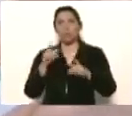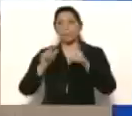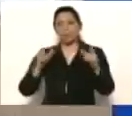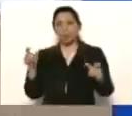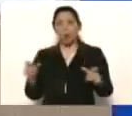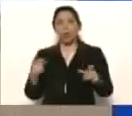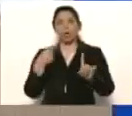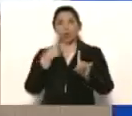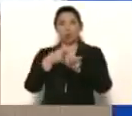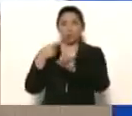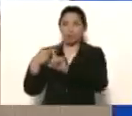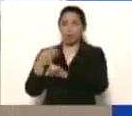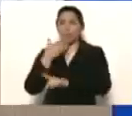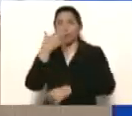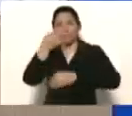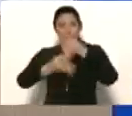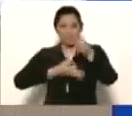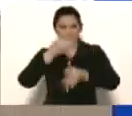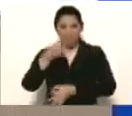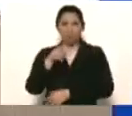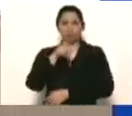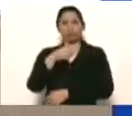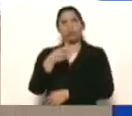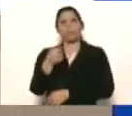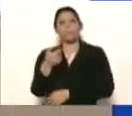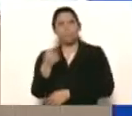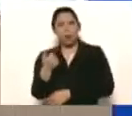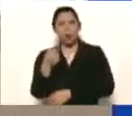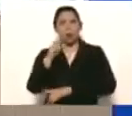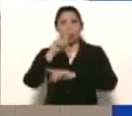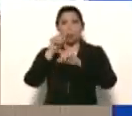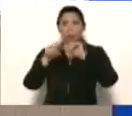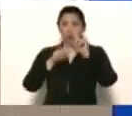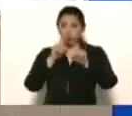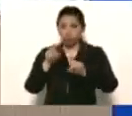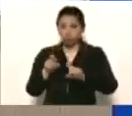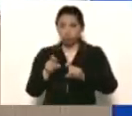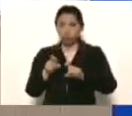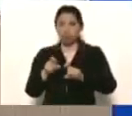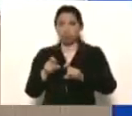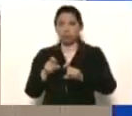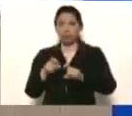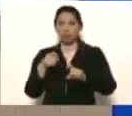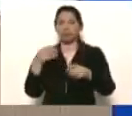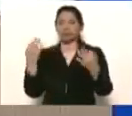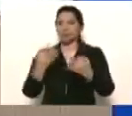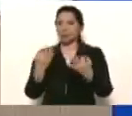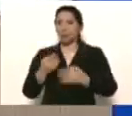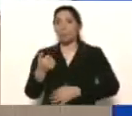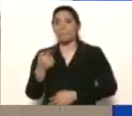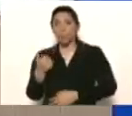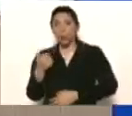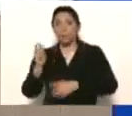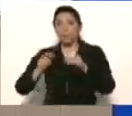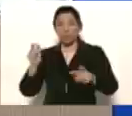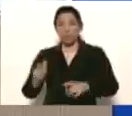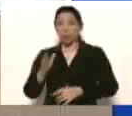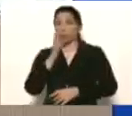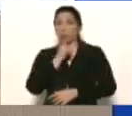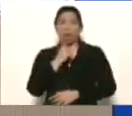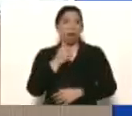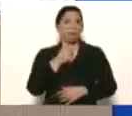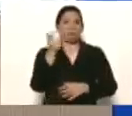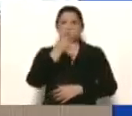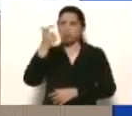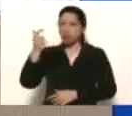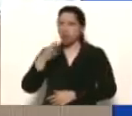explicó brevemente si usted hace poco usted seguramente tiene pocos casos confirmados porque no los ha ido a buscar porque